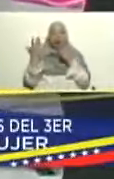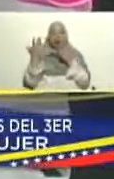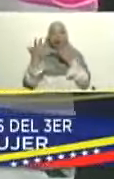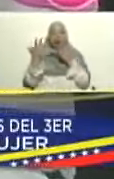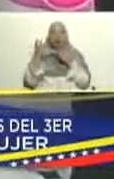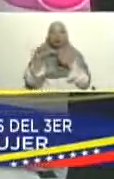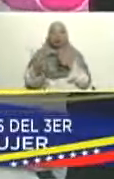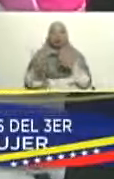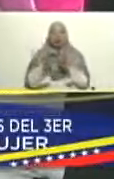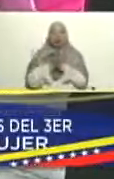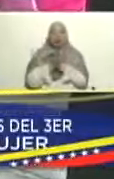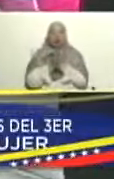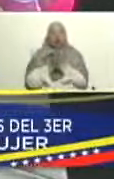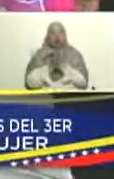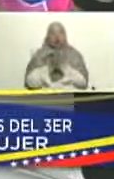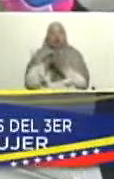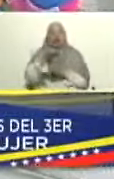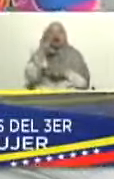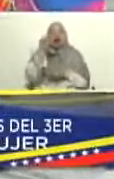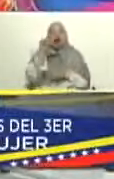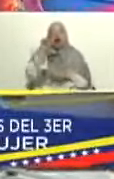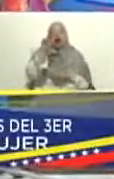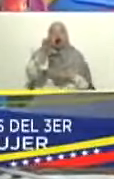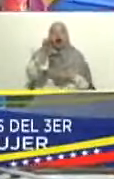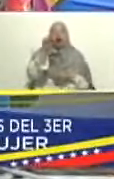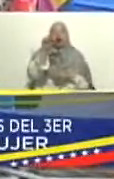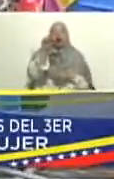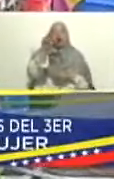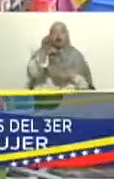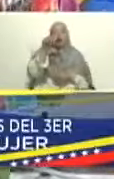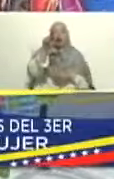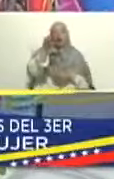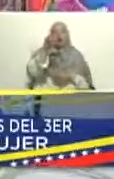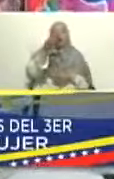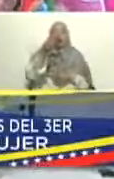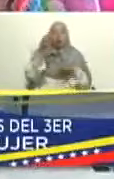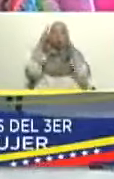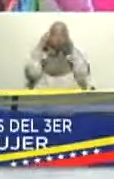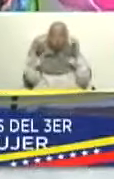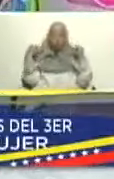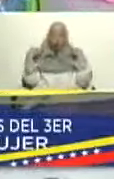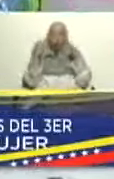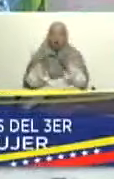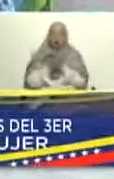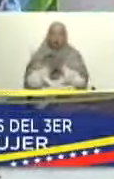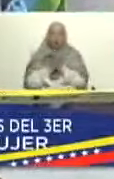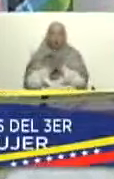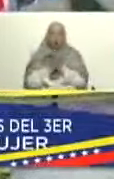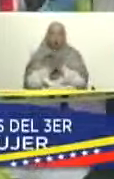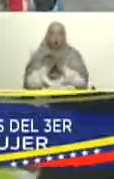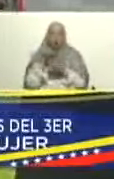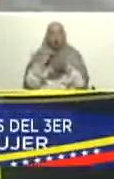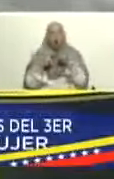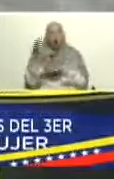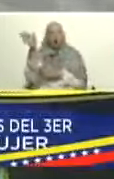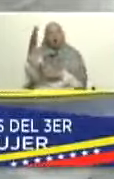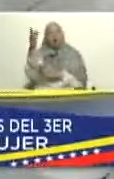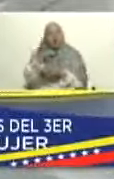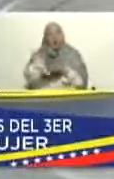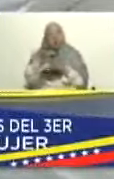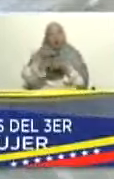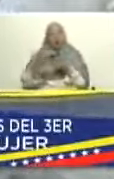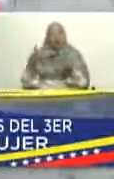Asís? Este es San Antonio. San Antonio. Por acá puede ver el vestido, los detalles que tienen. Tienen todas las banderas de todos los municipios del